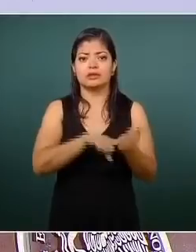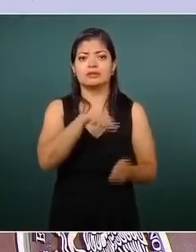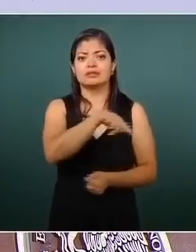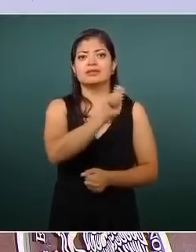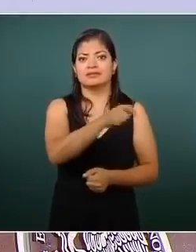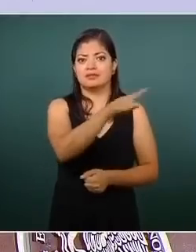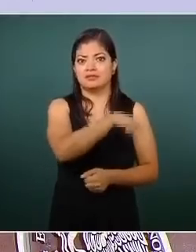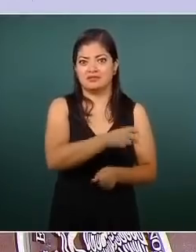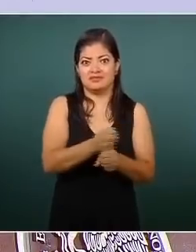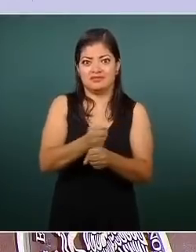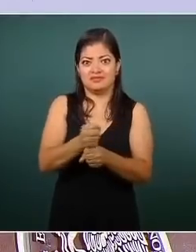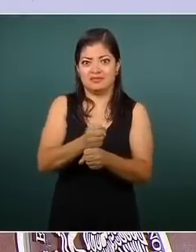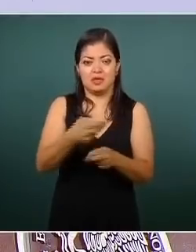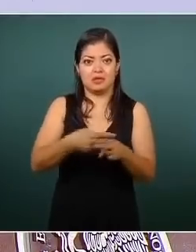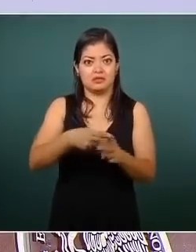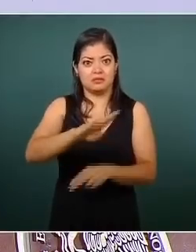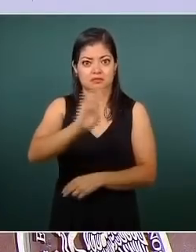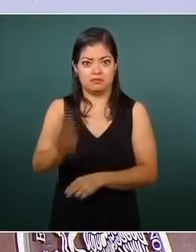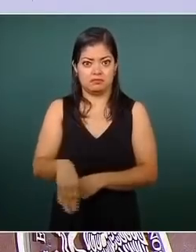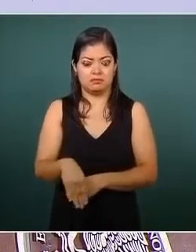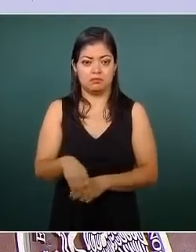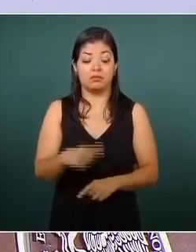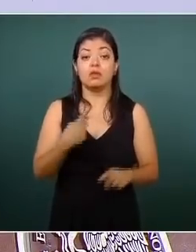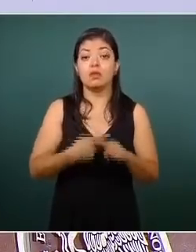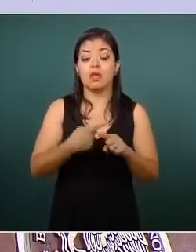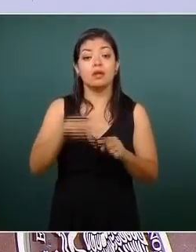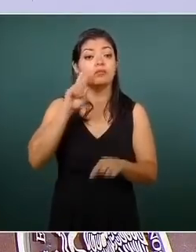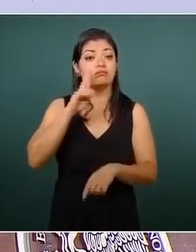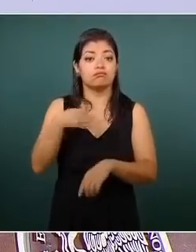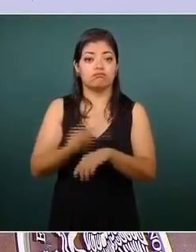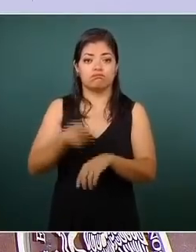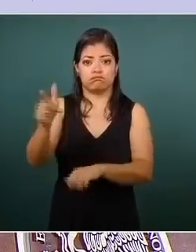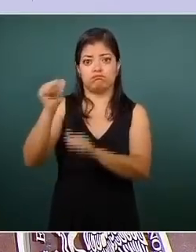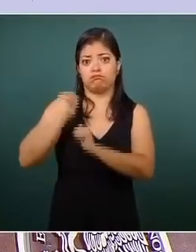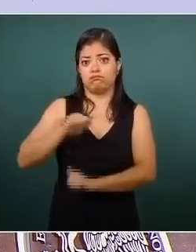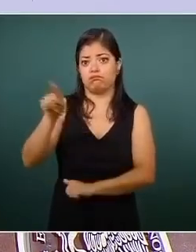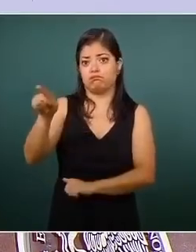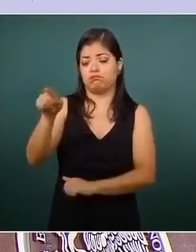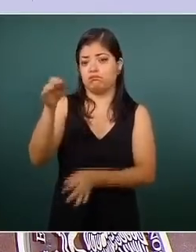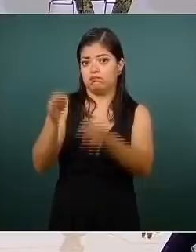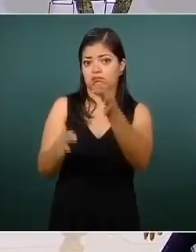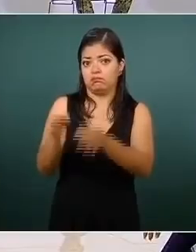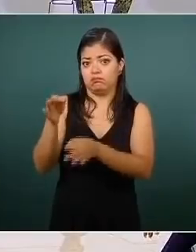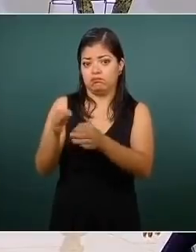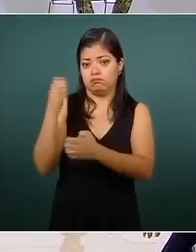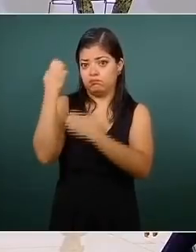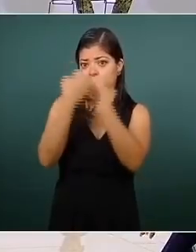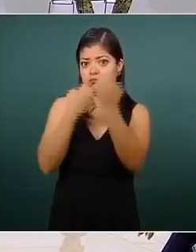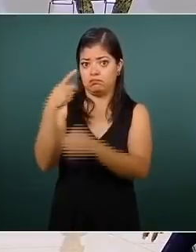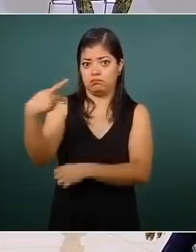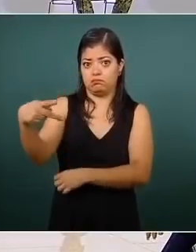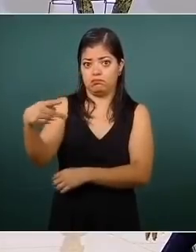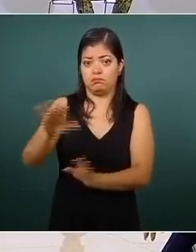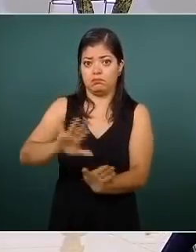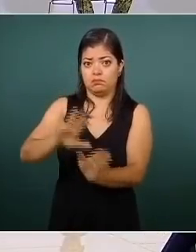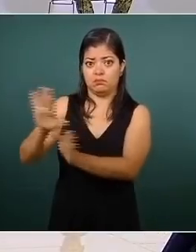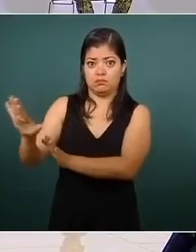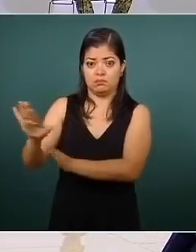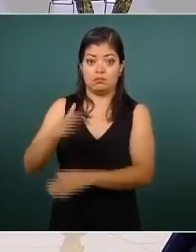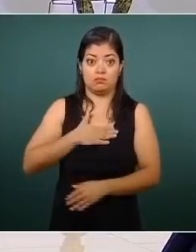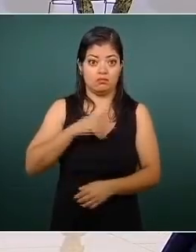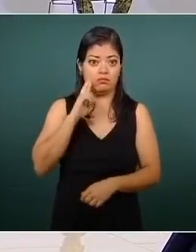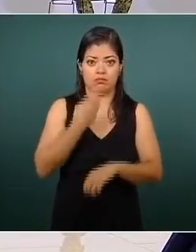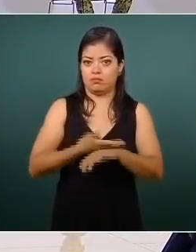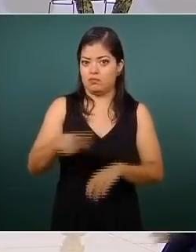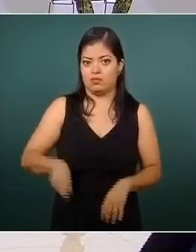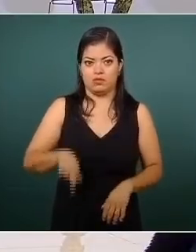muerte. Será responsabilidad de las instancias de impartición de justicia culminar el proceso, ya esa parte no le toca al gobernador, pero